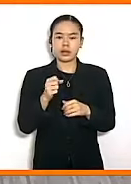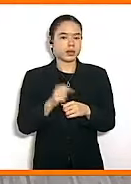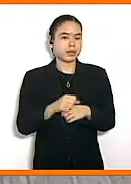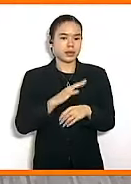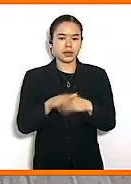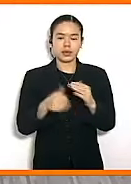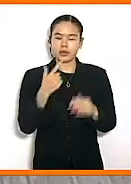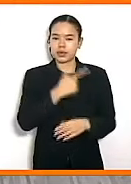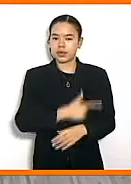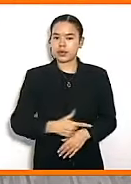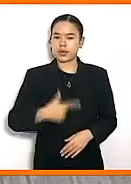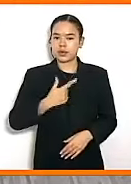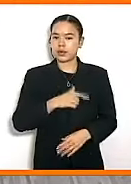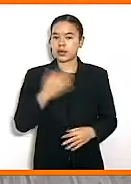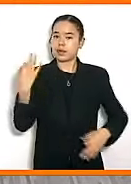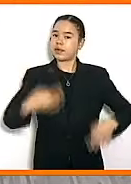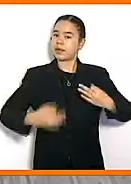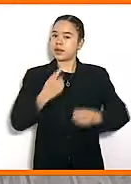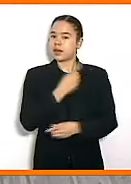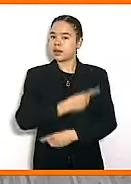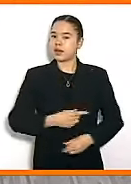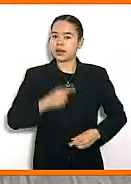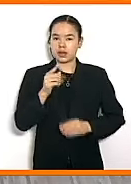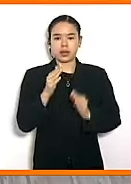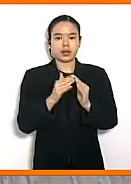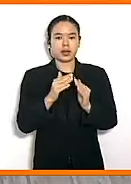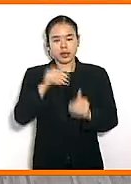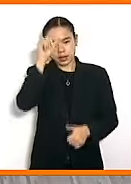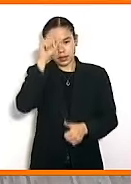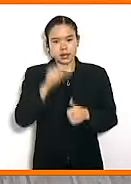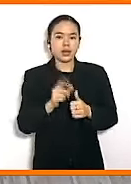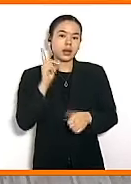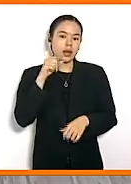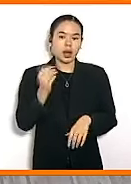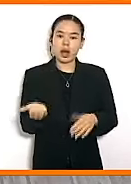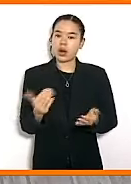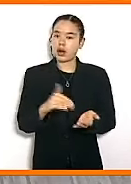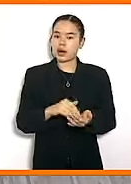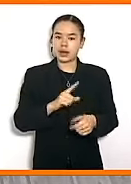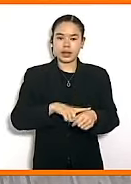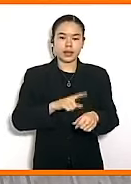todo un gusto haberles llevado la alegría y la diversión hasta sus hogares. Recuerden que mañana tienen una